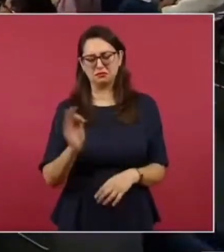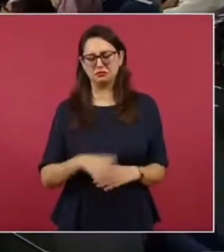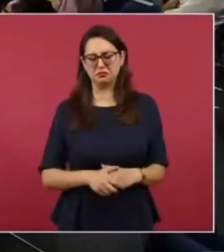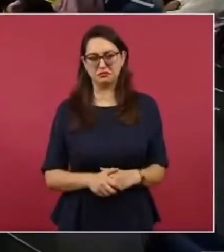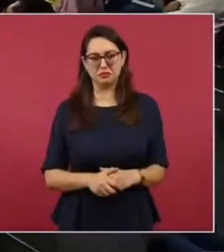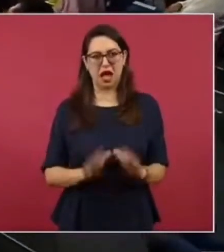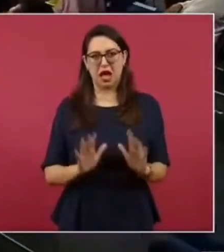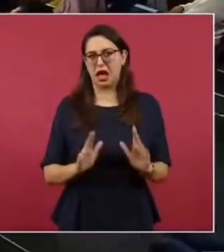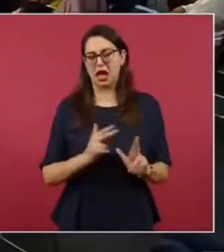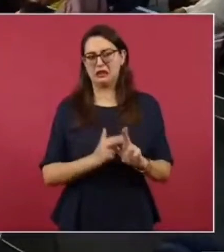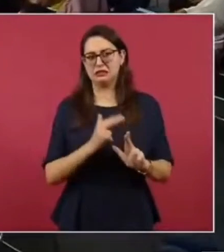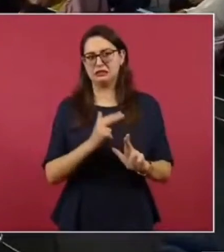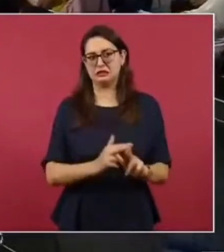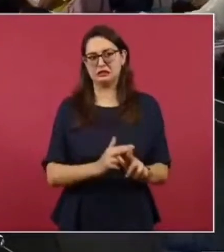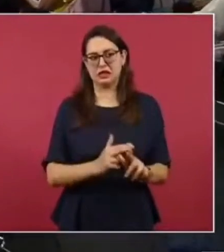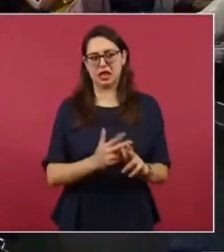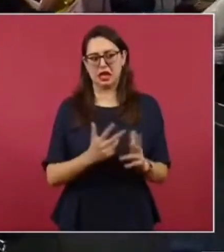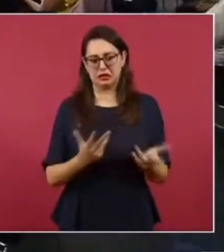Y le tienen